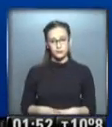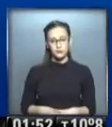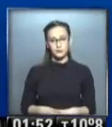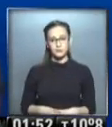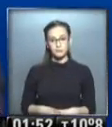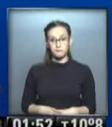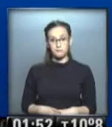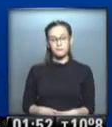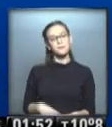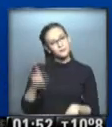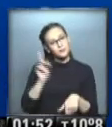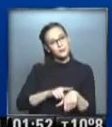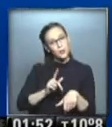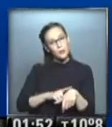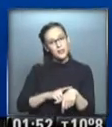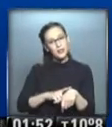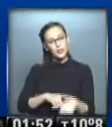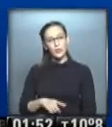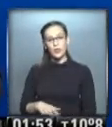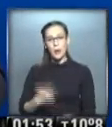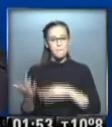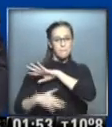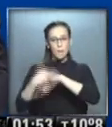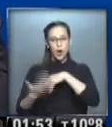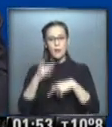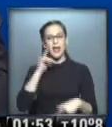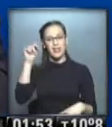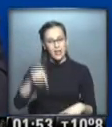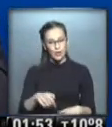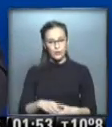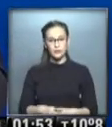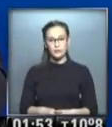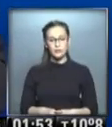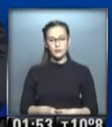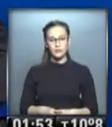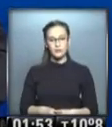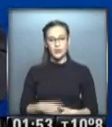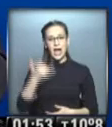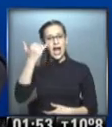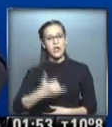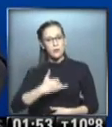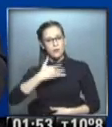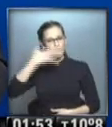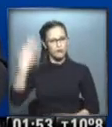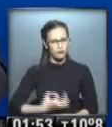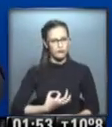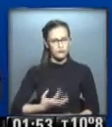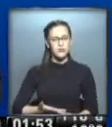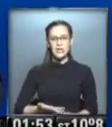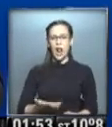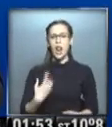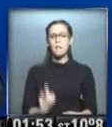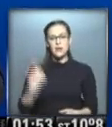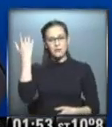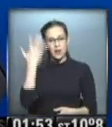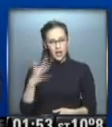Bien, es el momento ahora de la polémica del día, que tiene una particularidad, quiero decirles. Es la primera